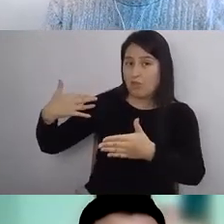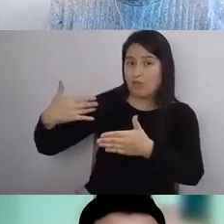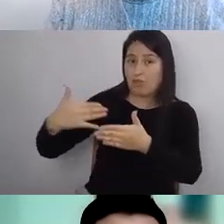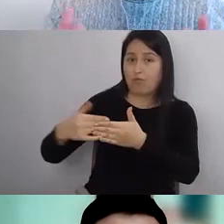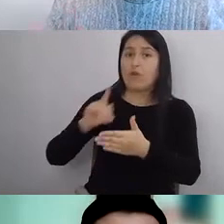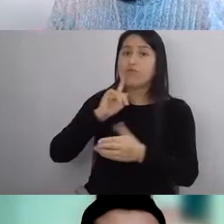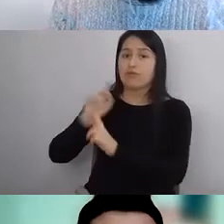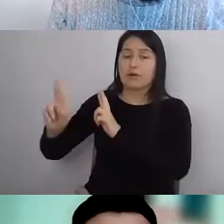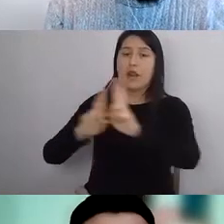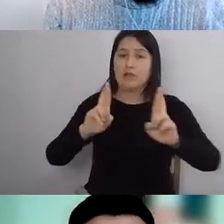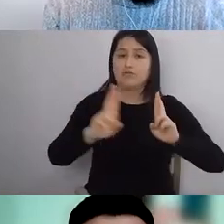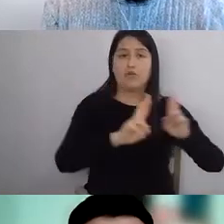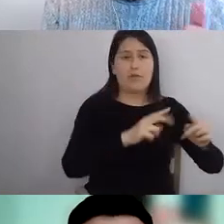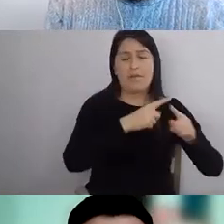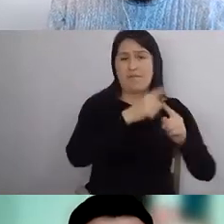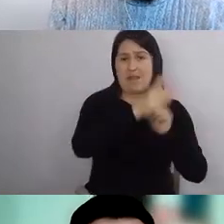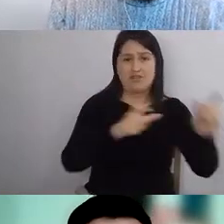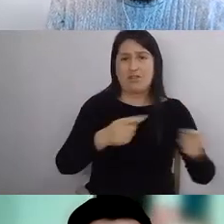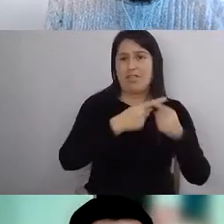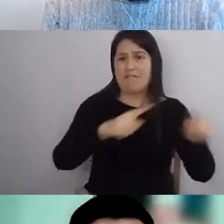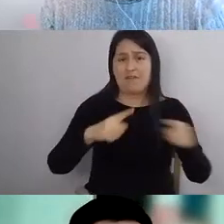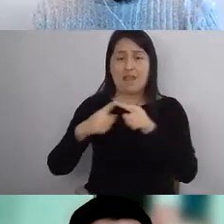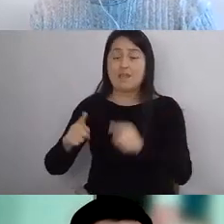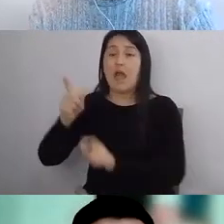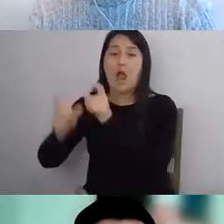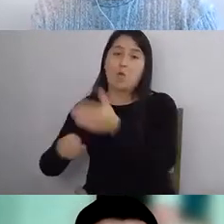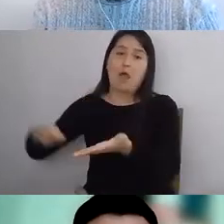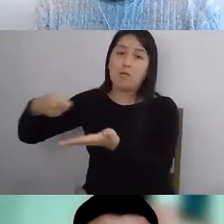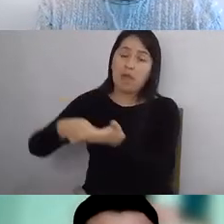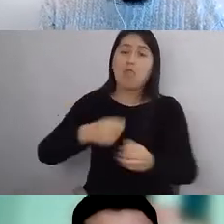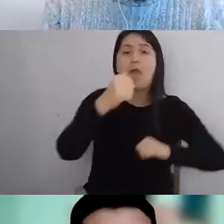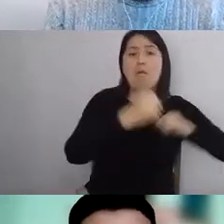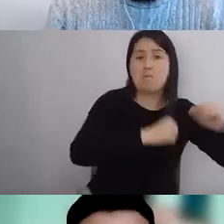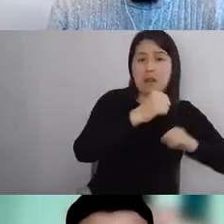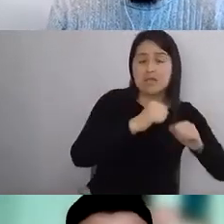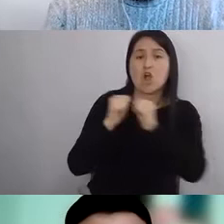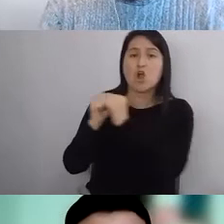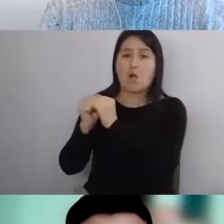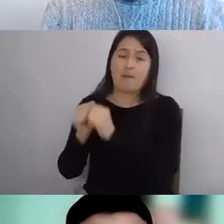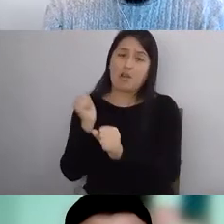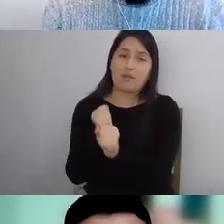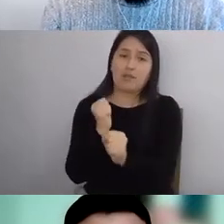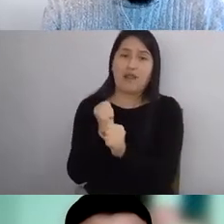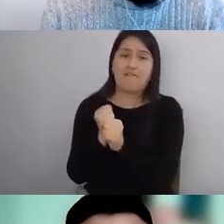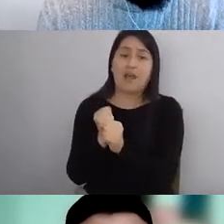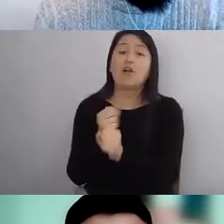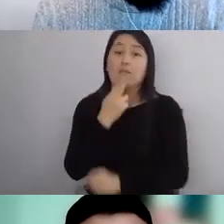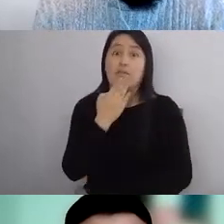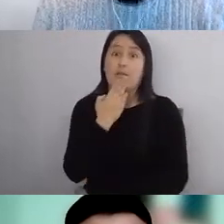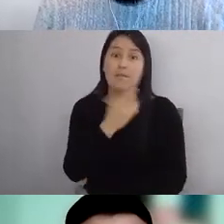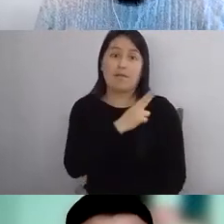relación con personas muy distintas, algunos clientes, algunas empresas, compañeros de trabajo, incluso jefes,